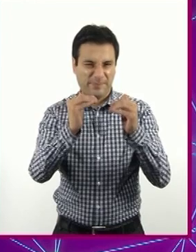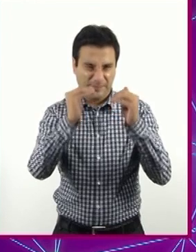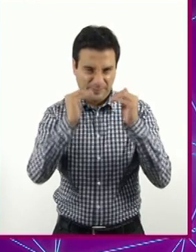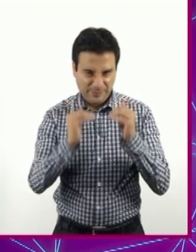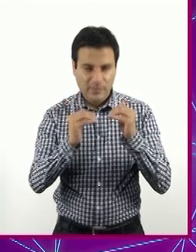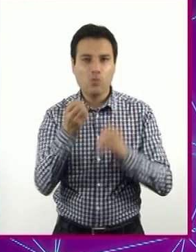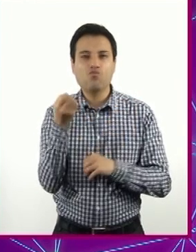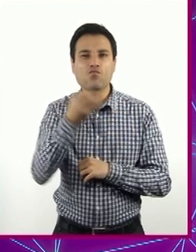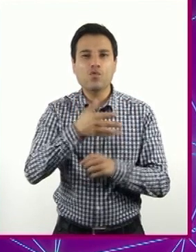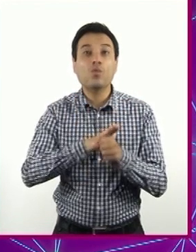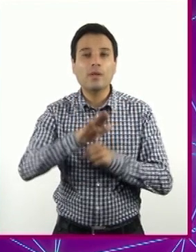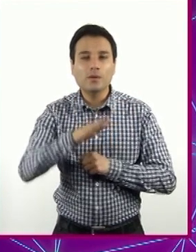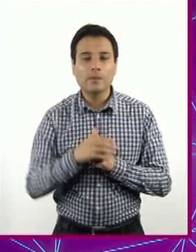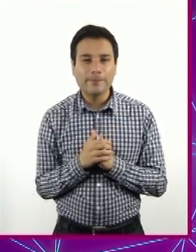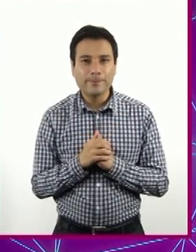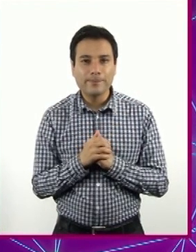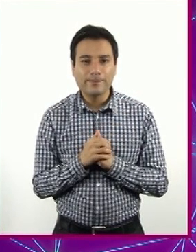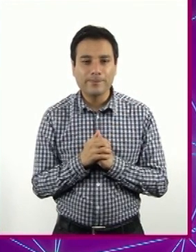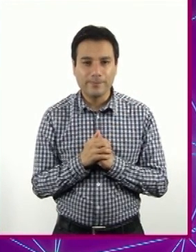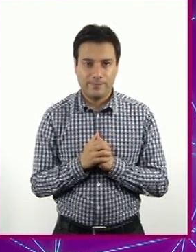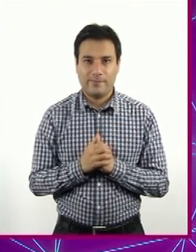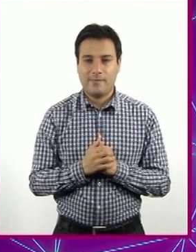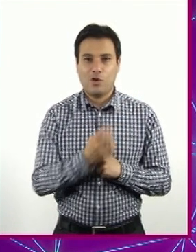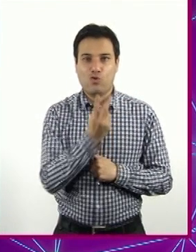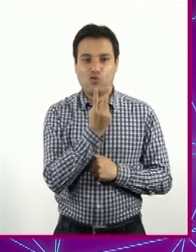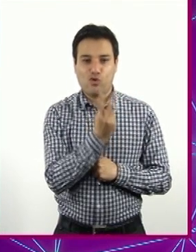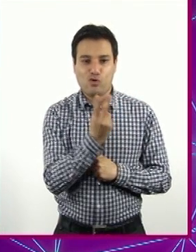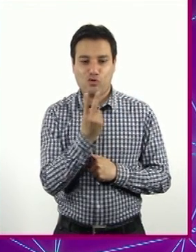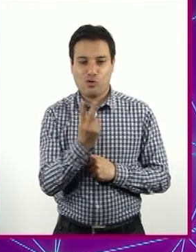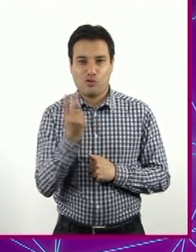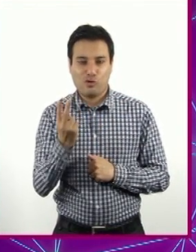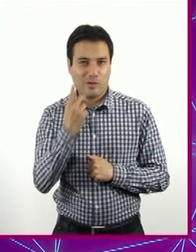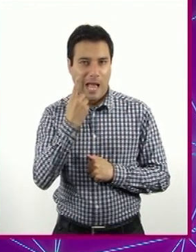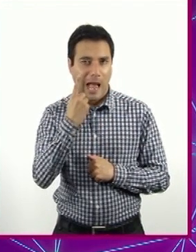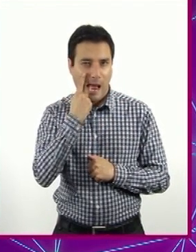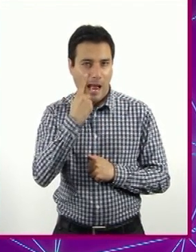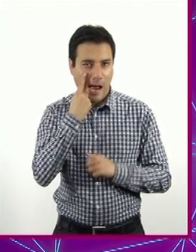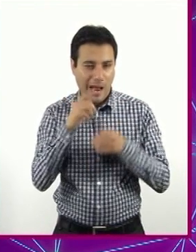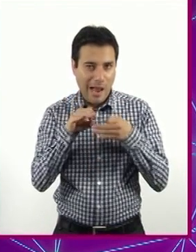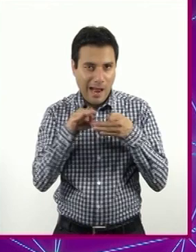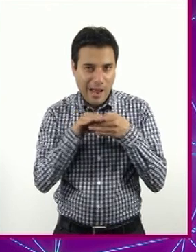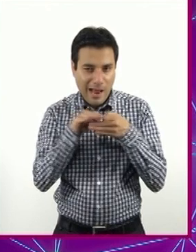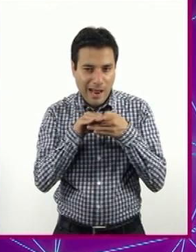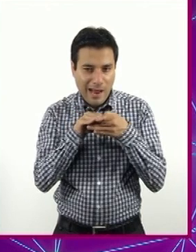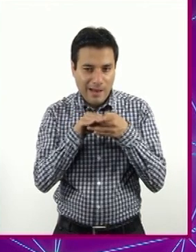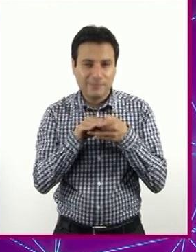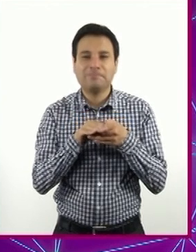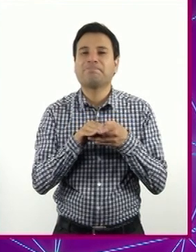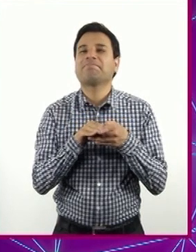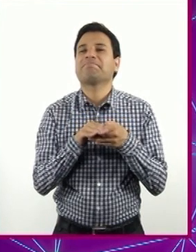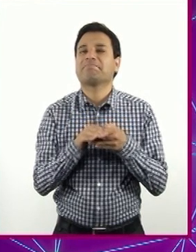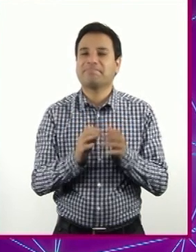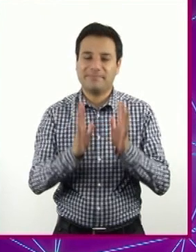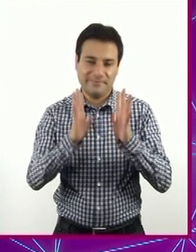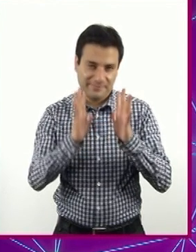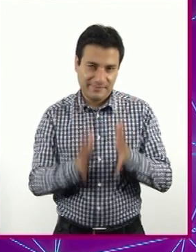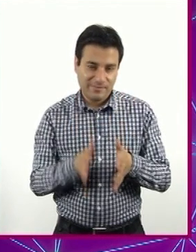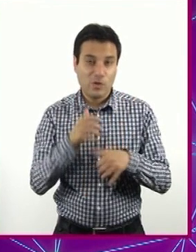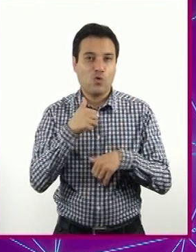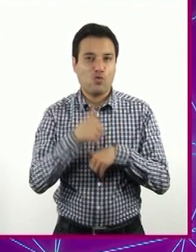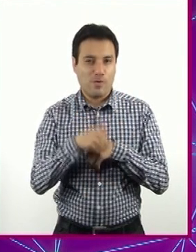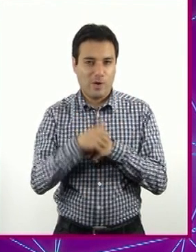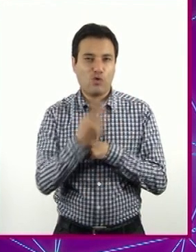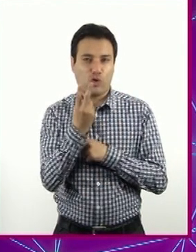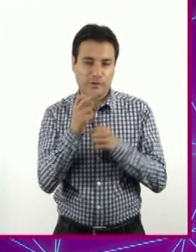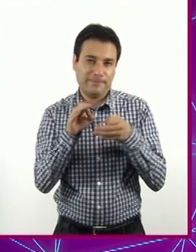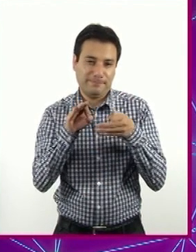esas diferencias, obtenemos un segundo nivel de diferencias. Se obtiene una constante. Por lo